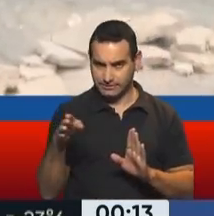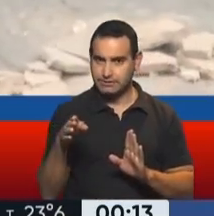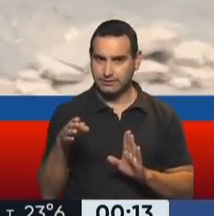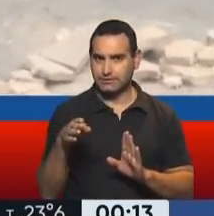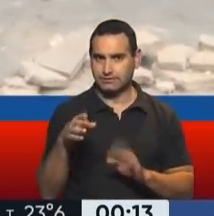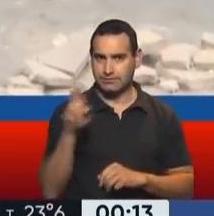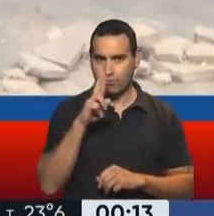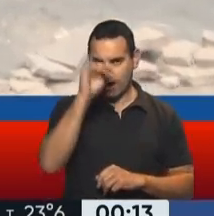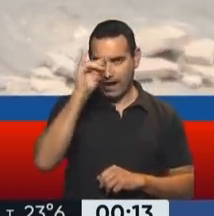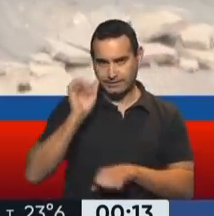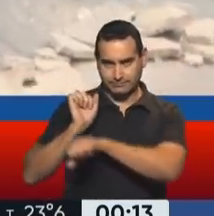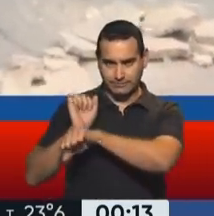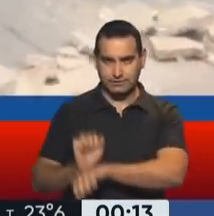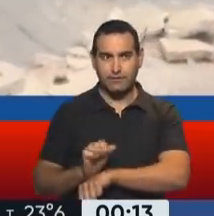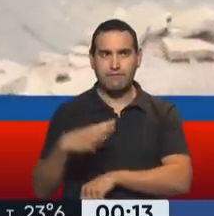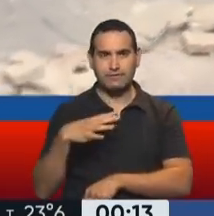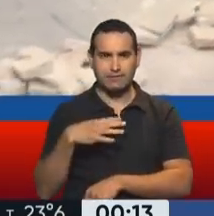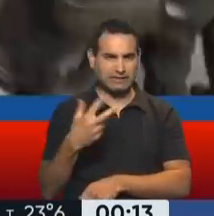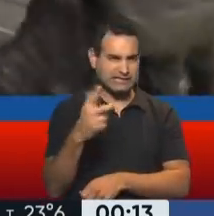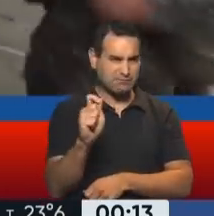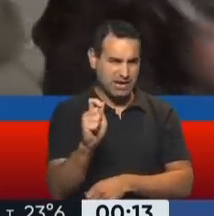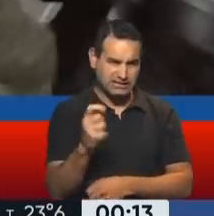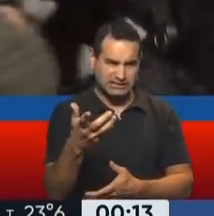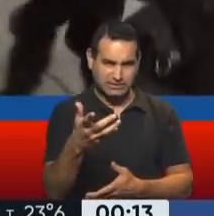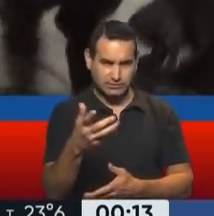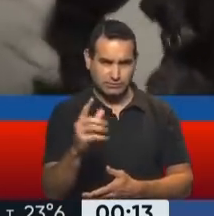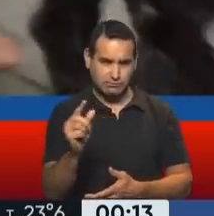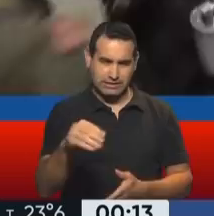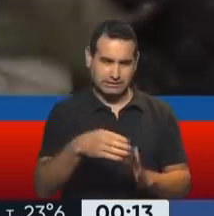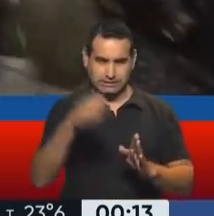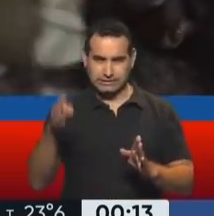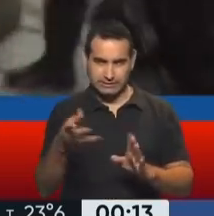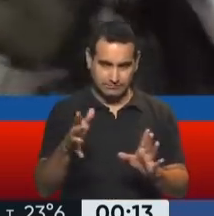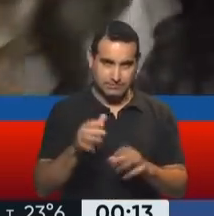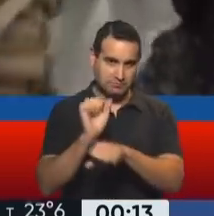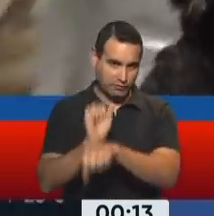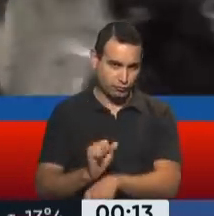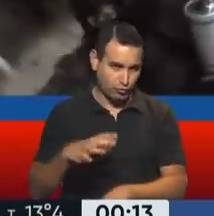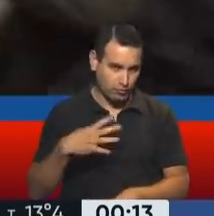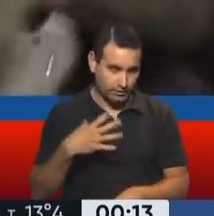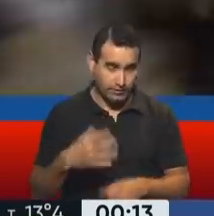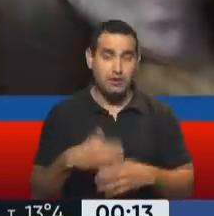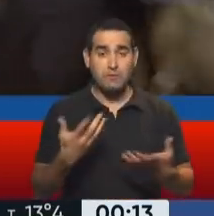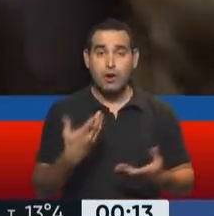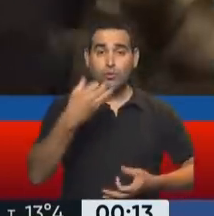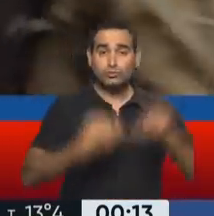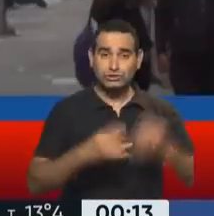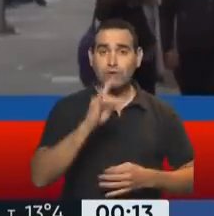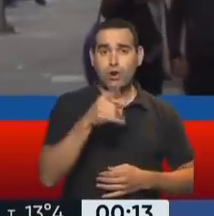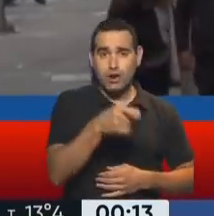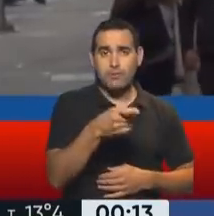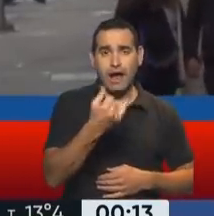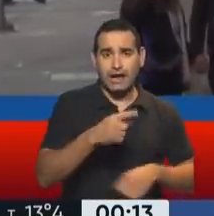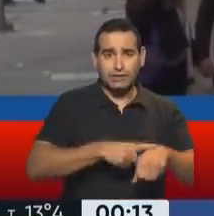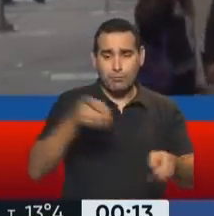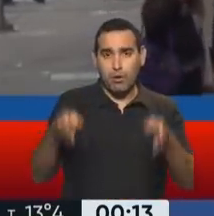Le quedan unos 3 meses y fracción más de detención preventiva, y bueno, la justicia boliviana tiene ese plazo